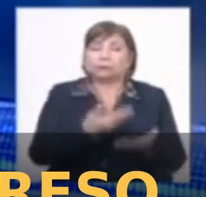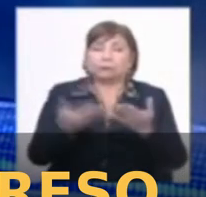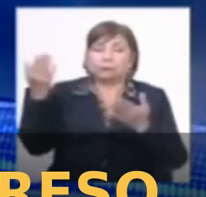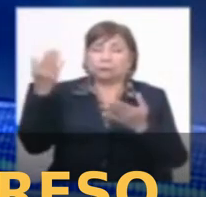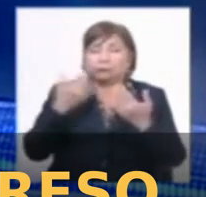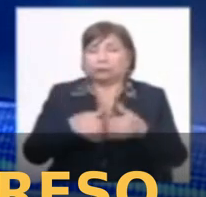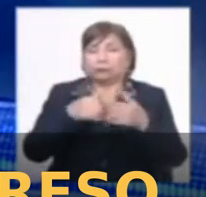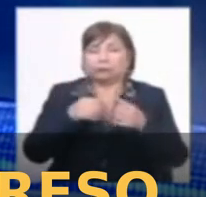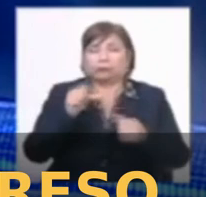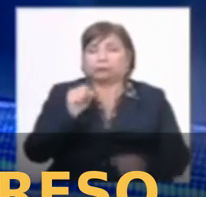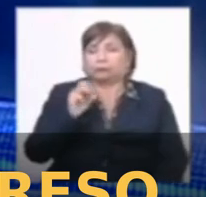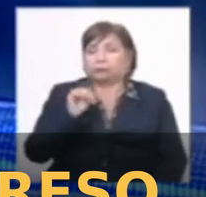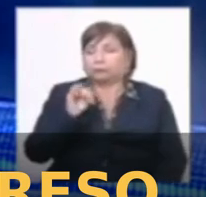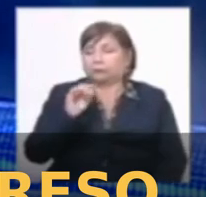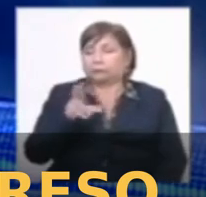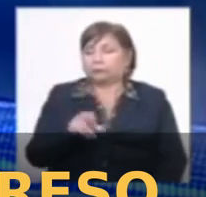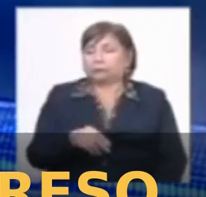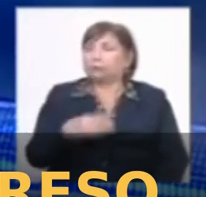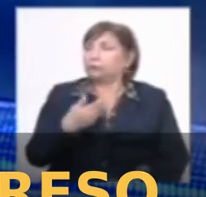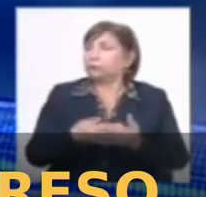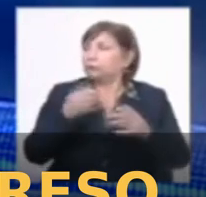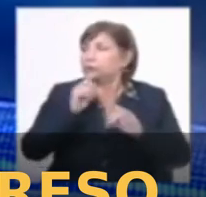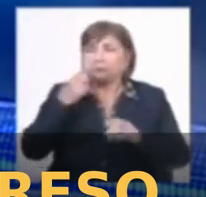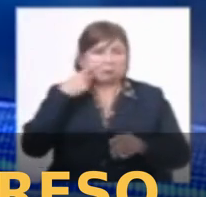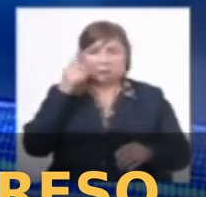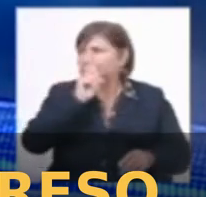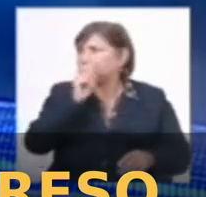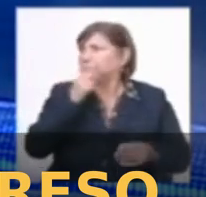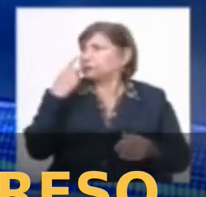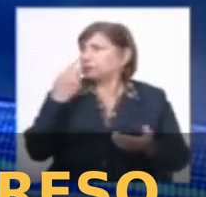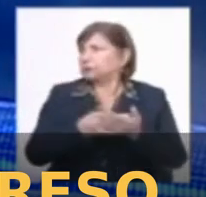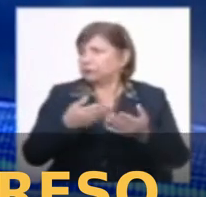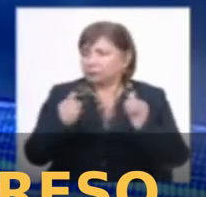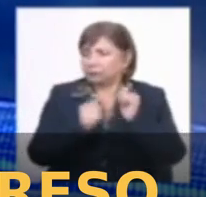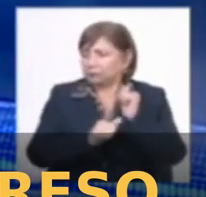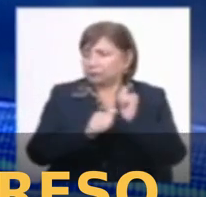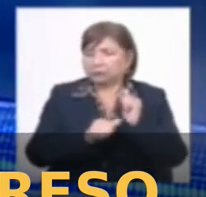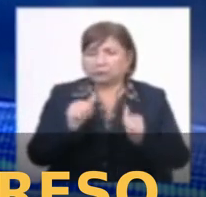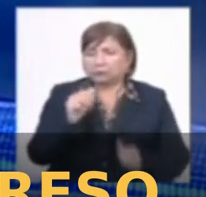era Samir Villaverde. Afirmó que no conoce al hermano de Fray Vázquez, quien hizo sus